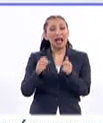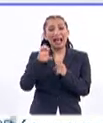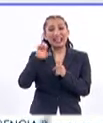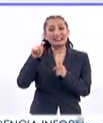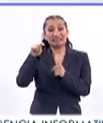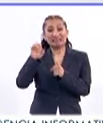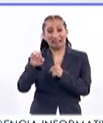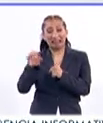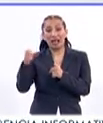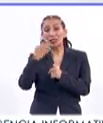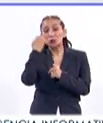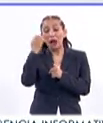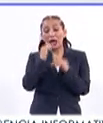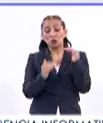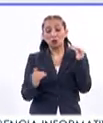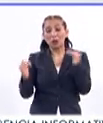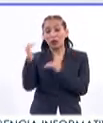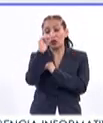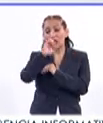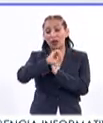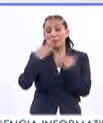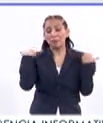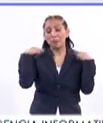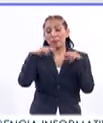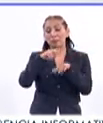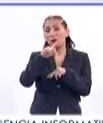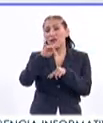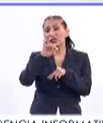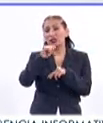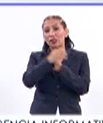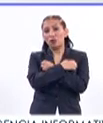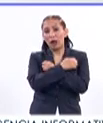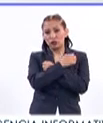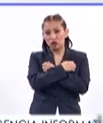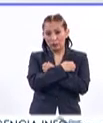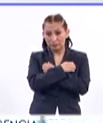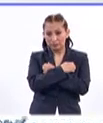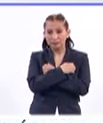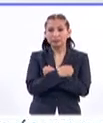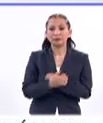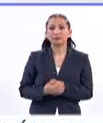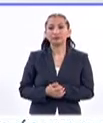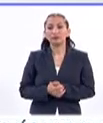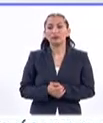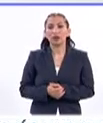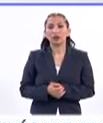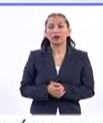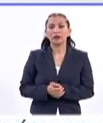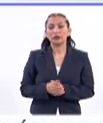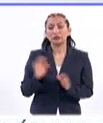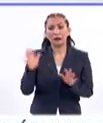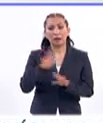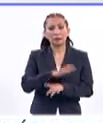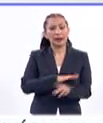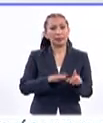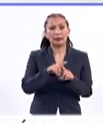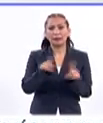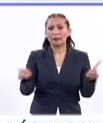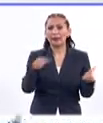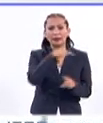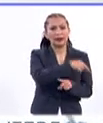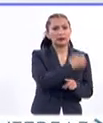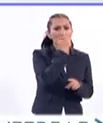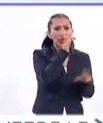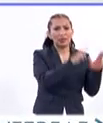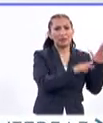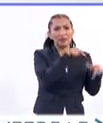ESPE, que es Escuela Superior de Profesorados y de la Educación. Sí. Entonces, pues es otro ambiente diferente a